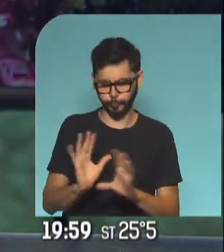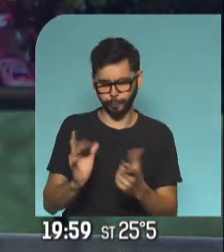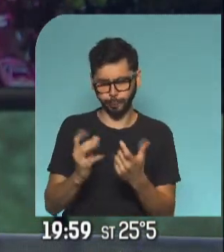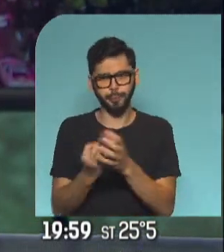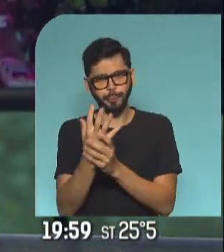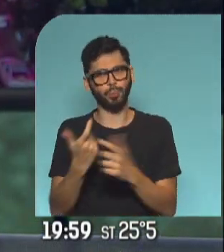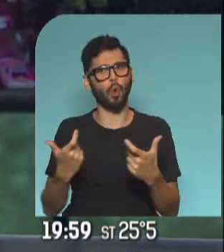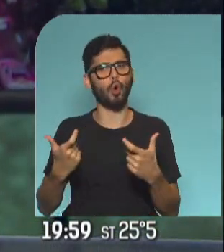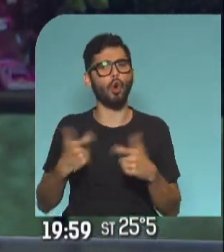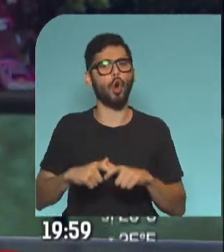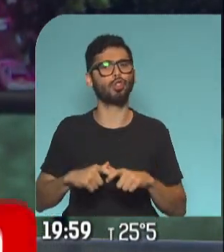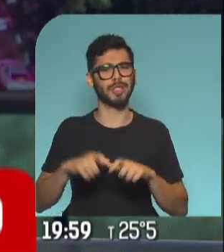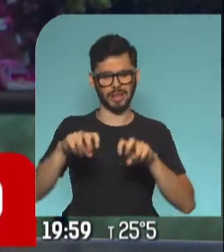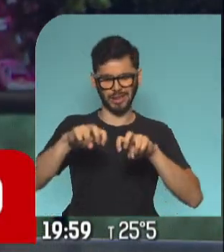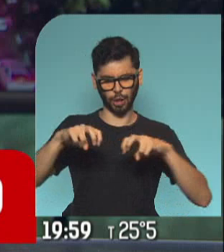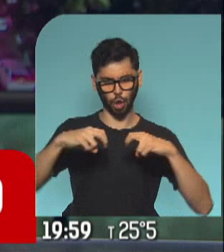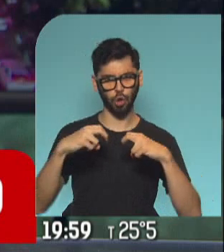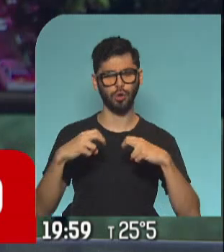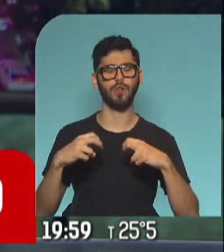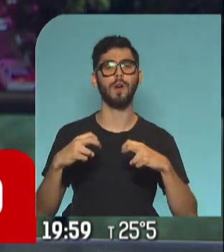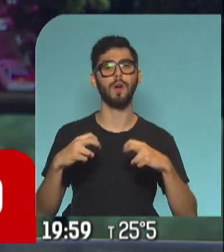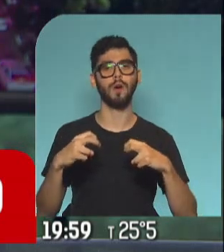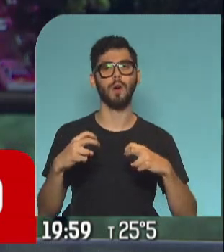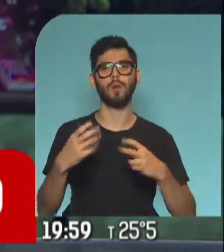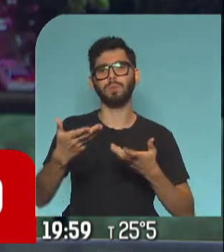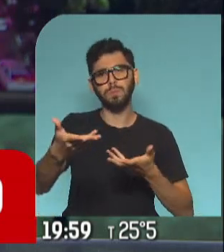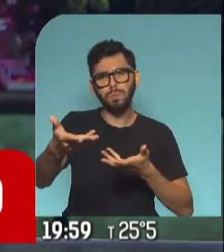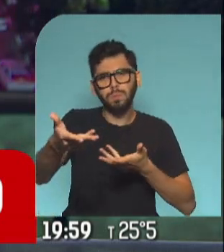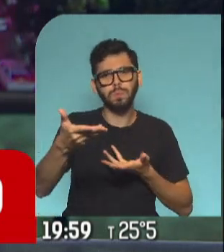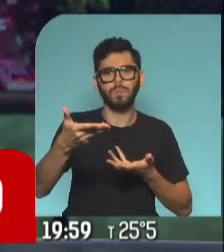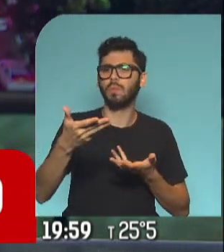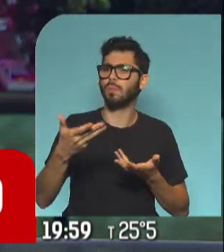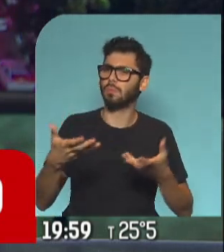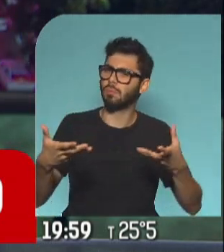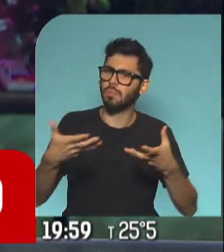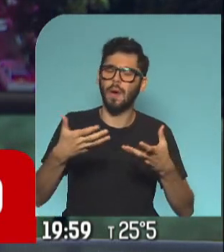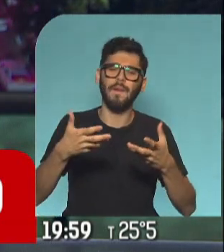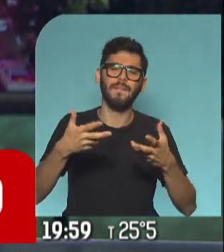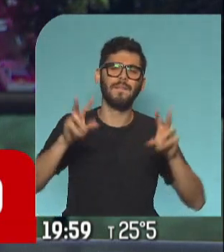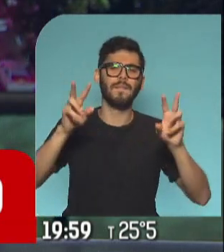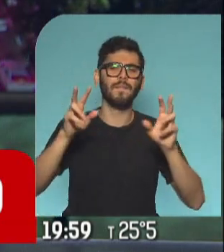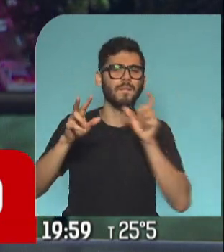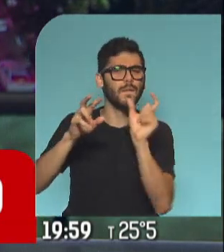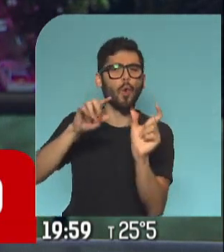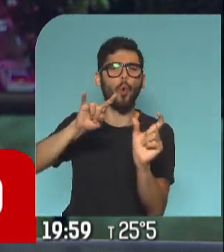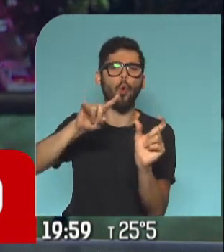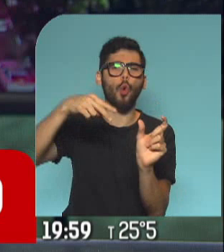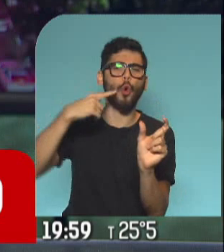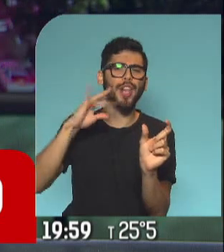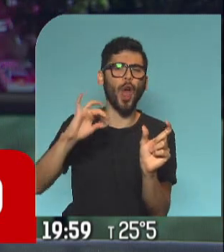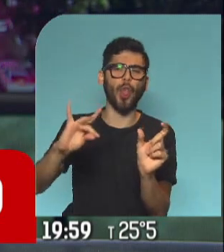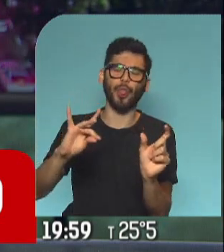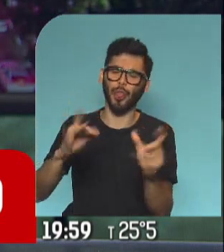consejo y esta convocatoria a hablar de unidad de una vez por todas de sentarnos a la mesa